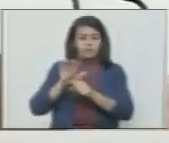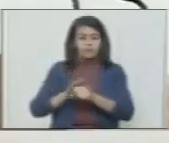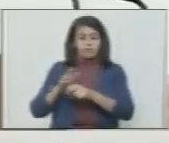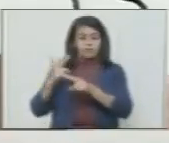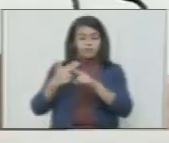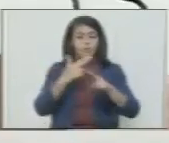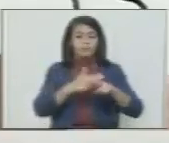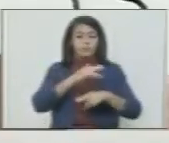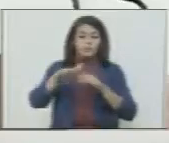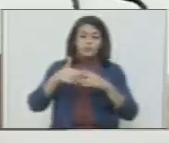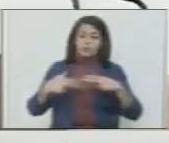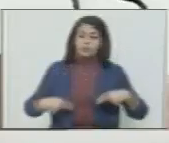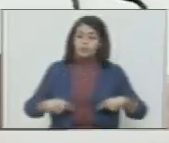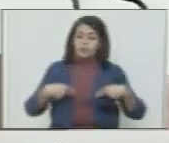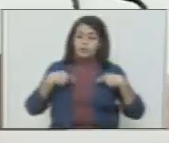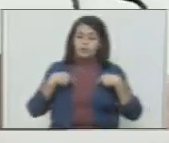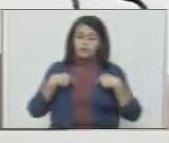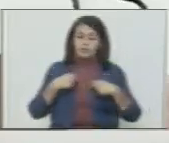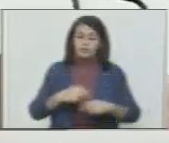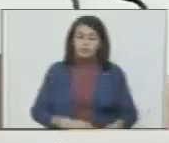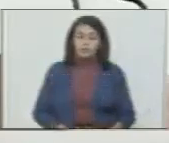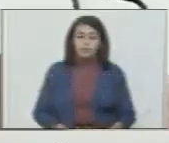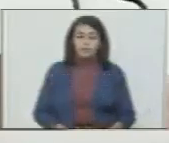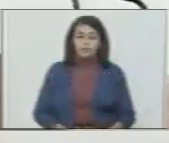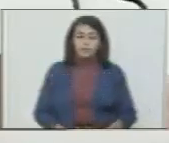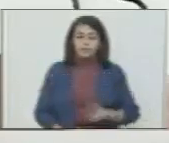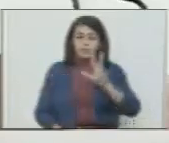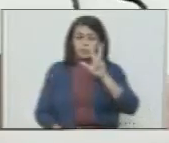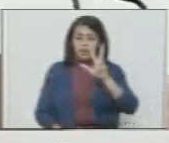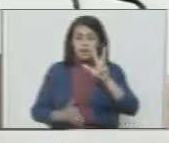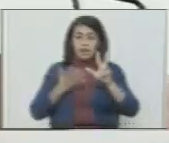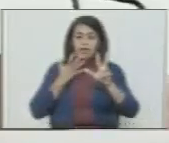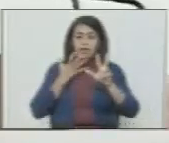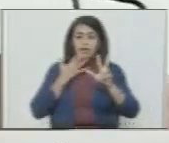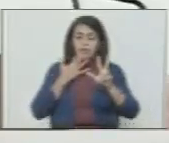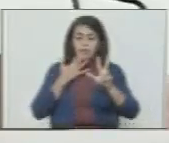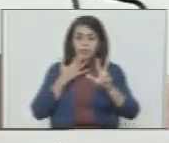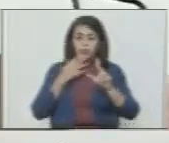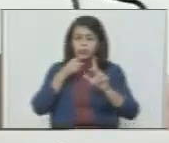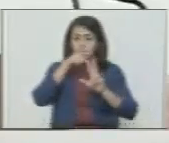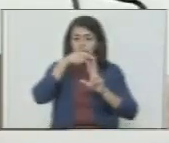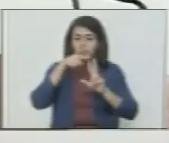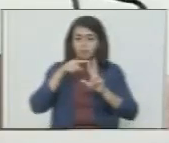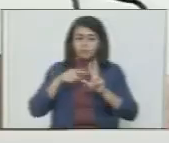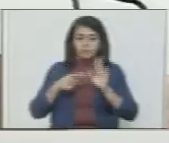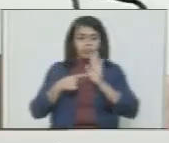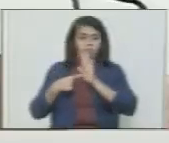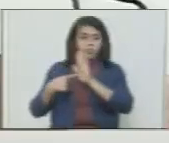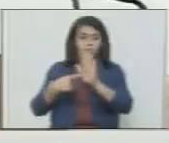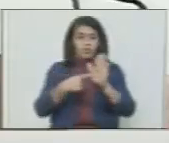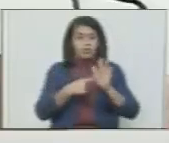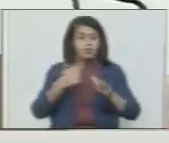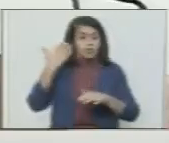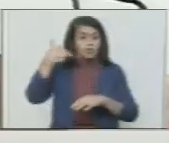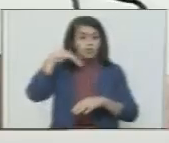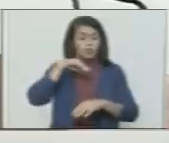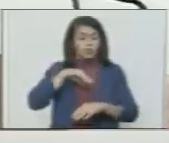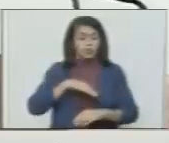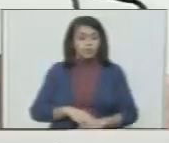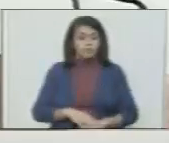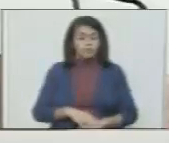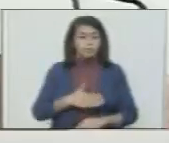pandemia que amenaza a la humanidad. Son tres claros ejemplos, mis compatriotas, que demuestran que